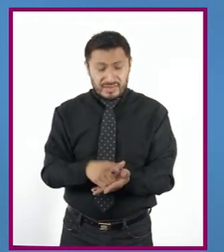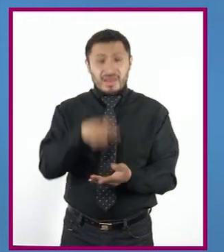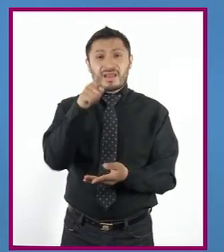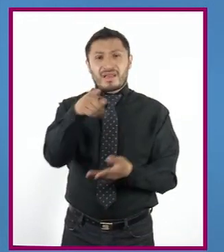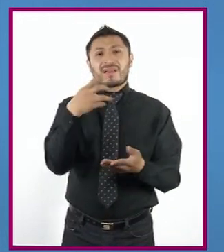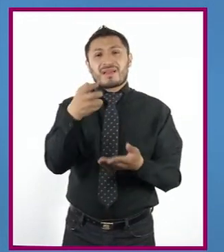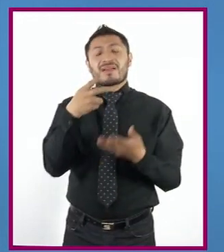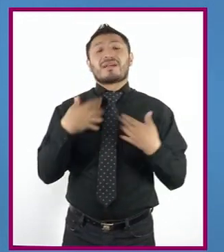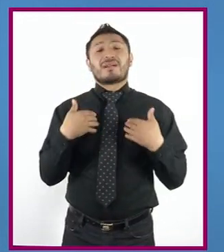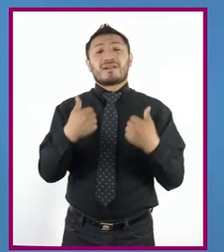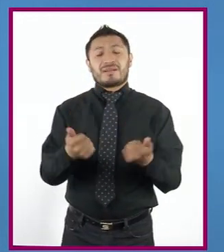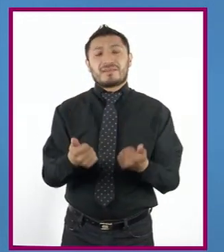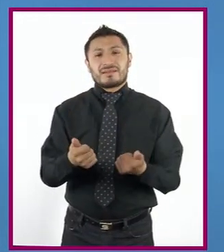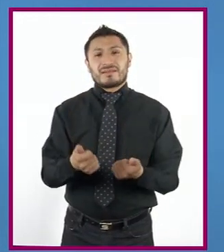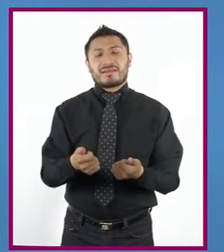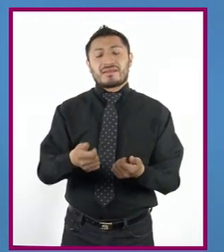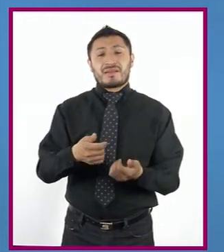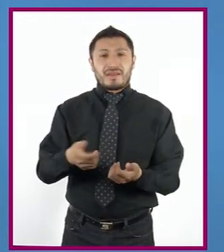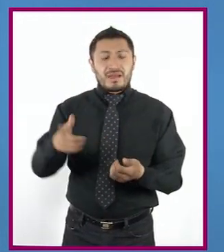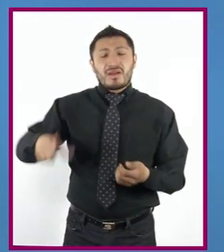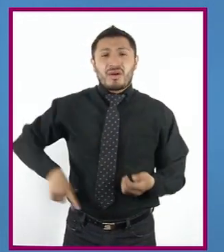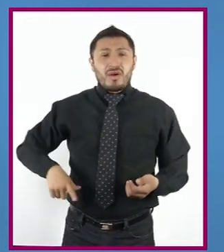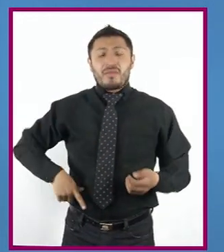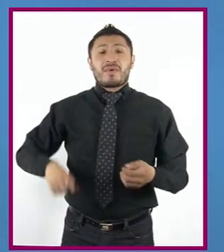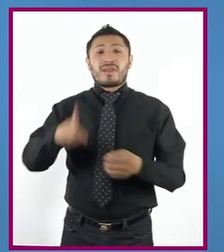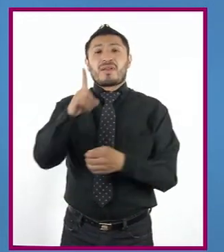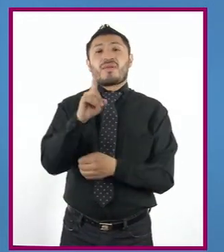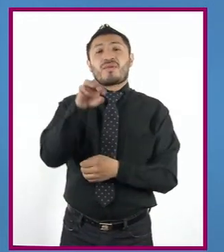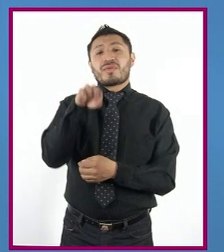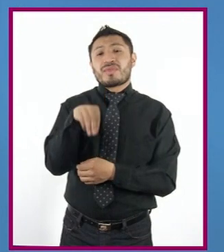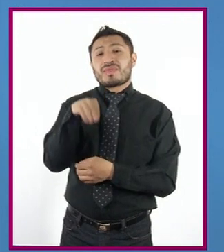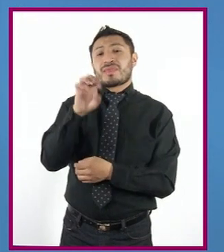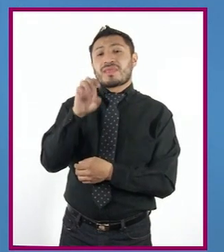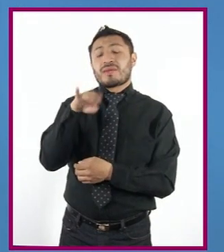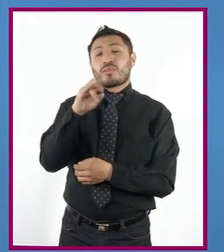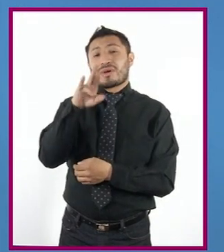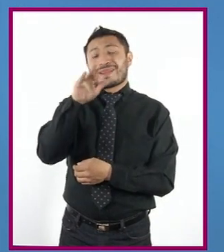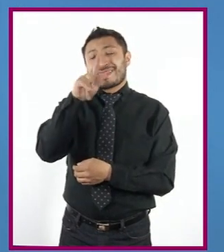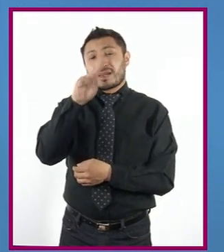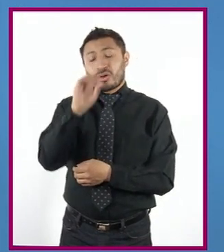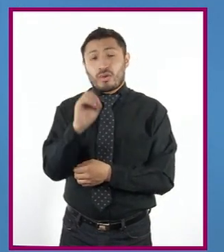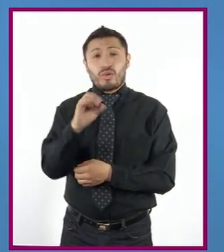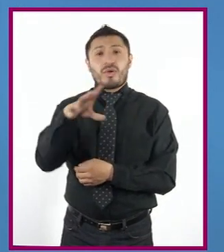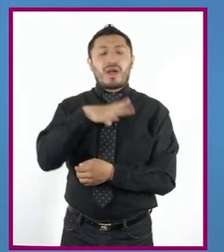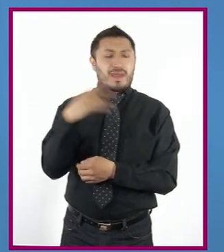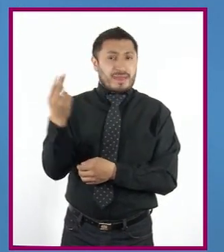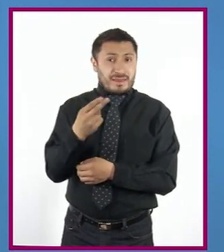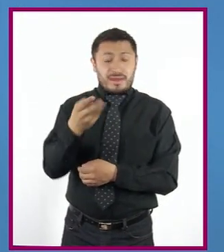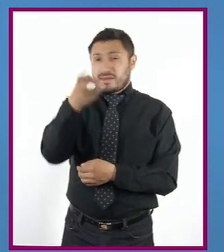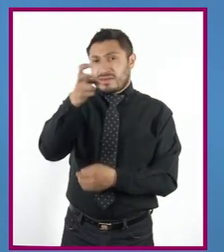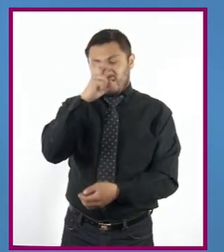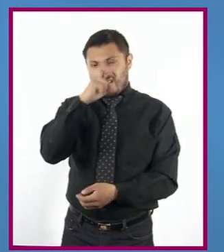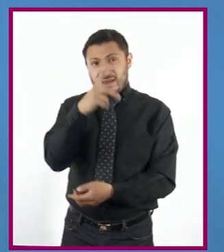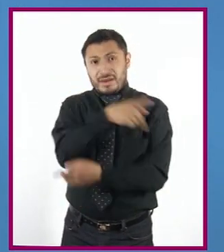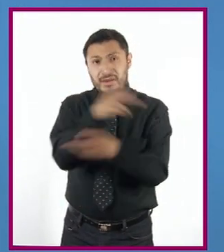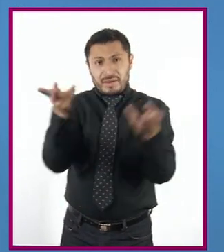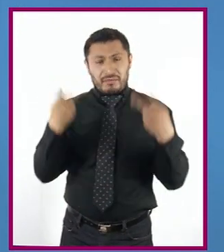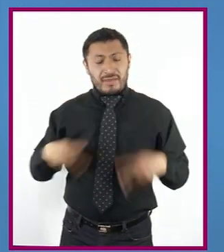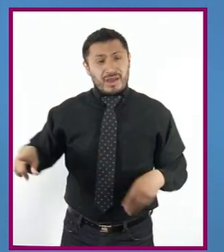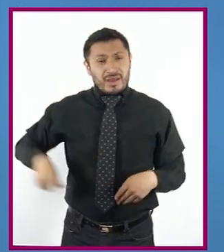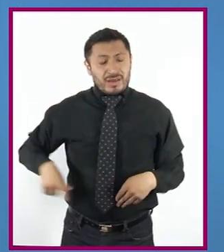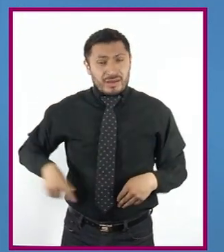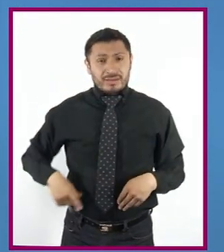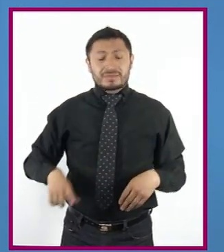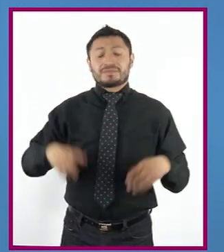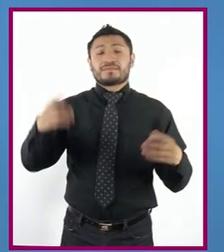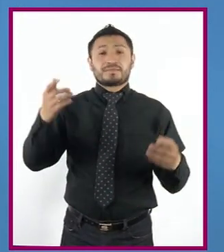comprender que en un Estado de Derecho democrático demanda de la ciudadanía y de los gobernantes una actuación que